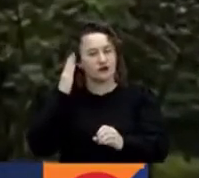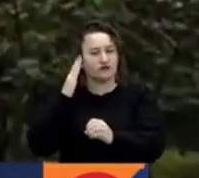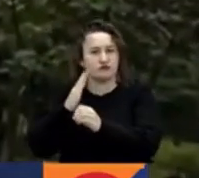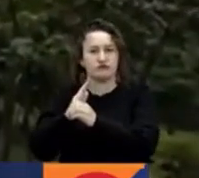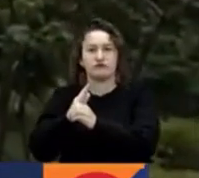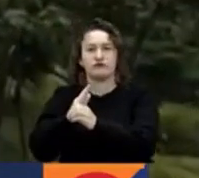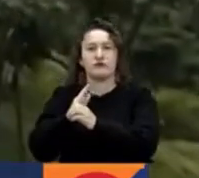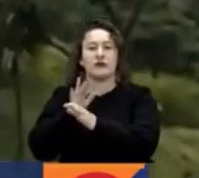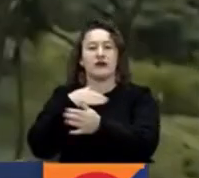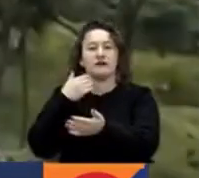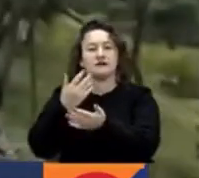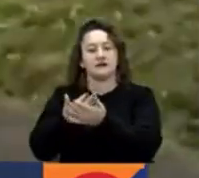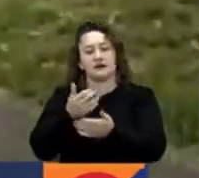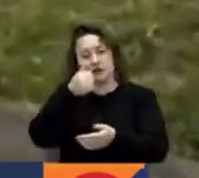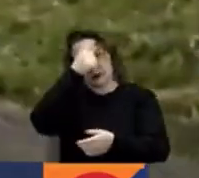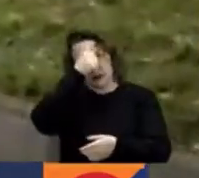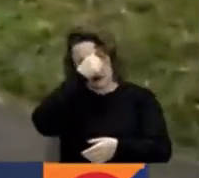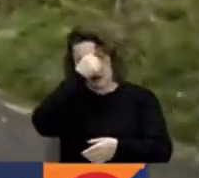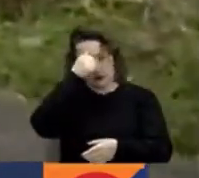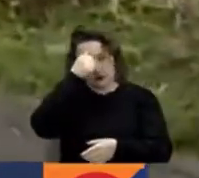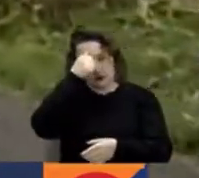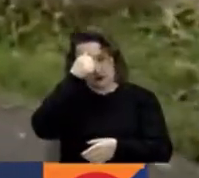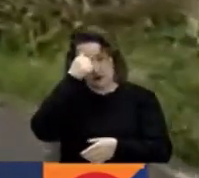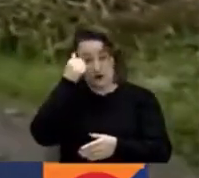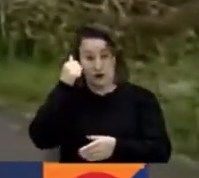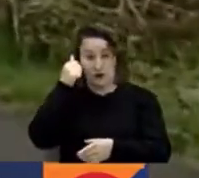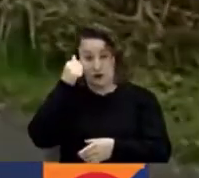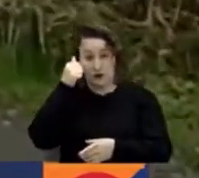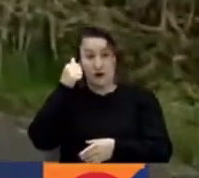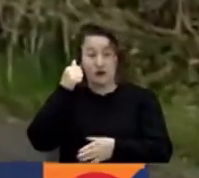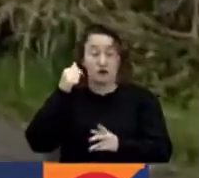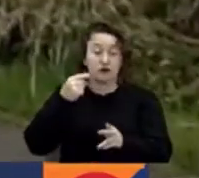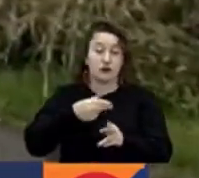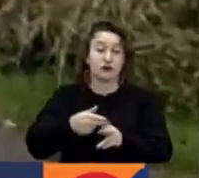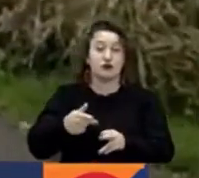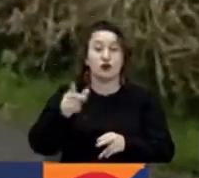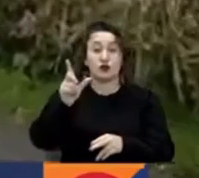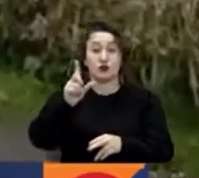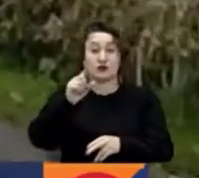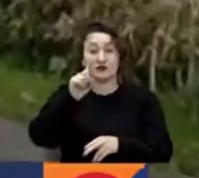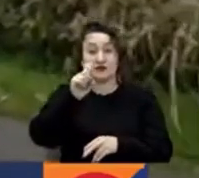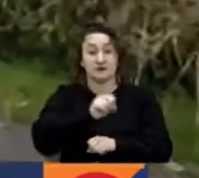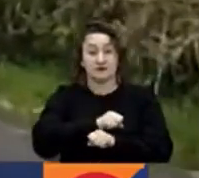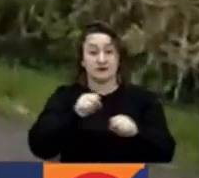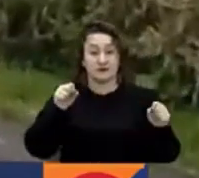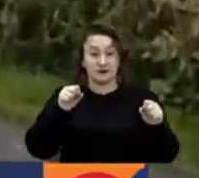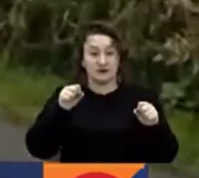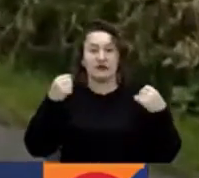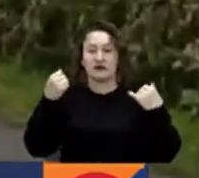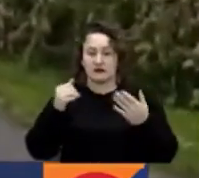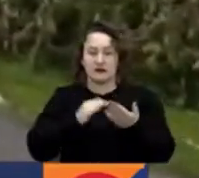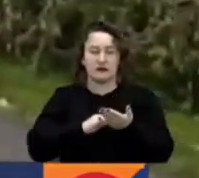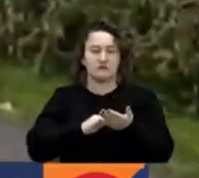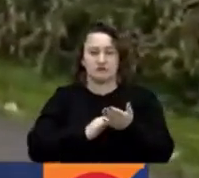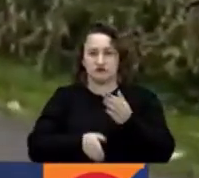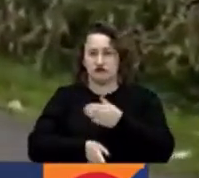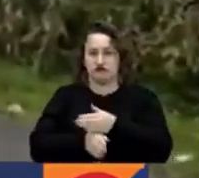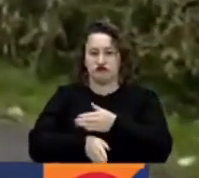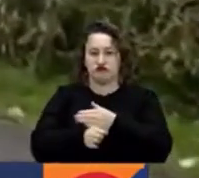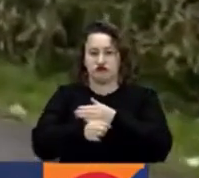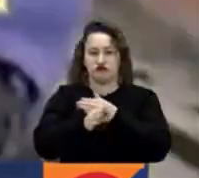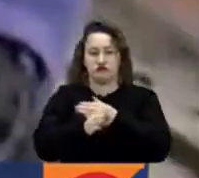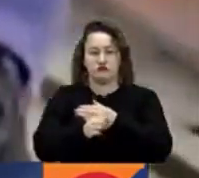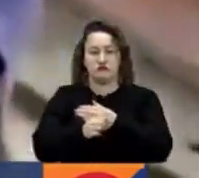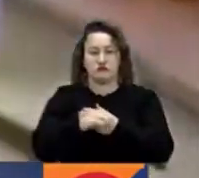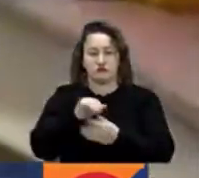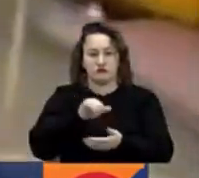próximo domingo. Se espera el próximo lunes a las 6 de la mañana restablecer la transitabilidad de la